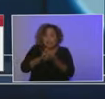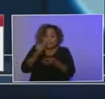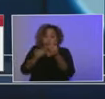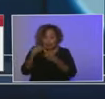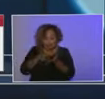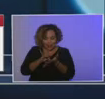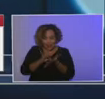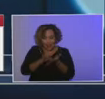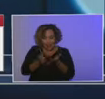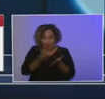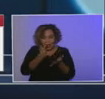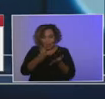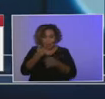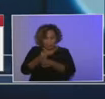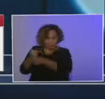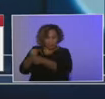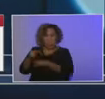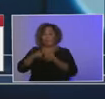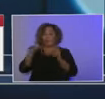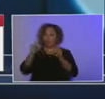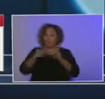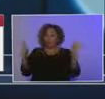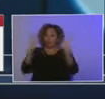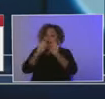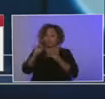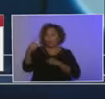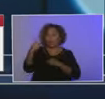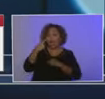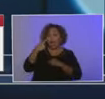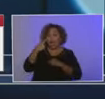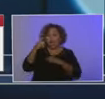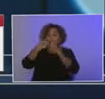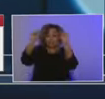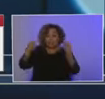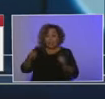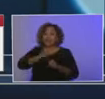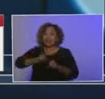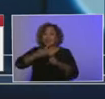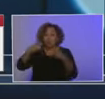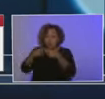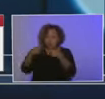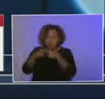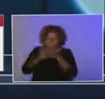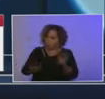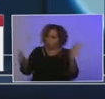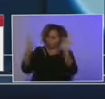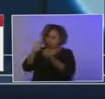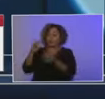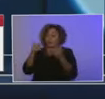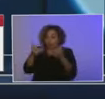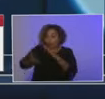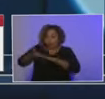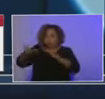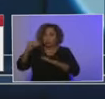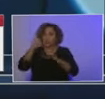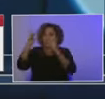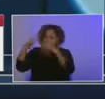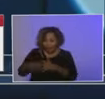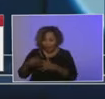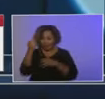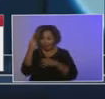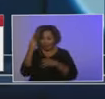también, el sistema de infraestructura energética y lo que está diciendo José Ortiz con la energía. Así que tanto lo de vivienda a nivel